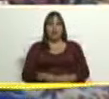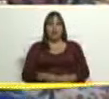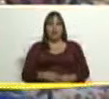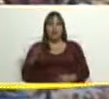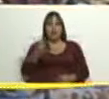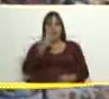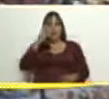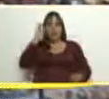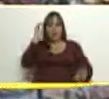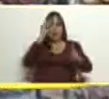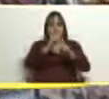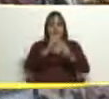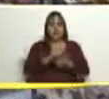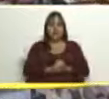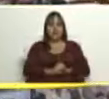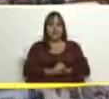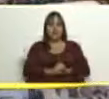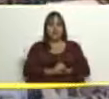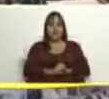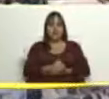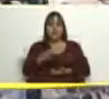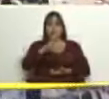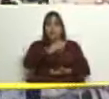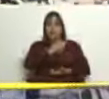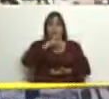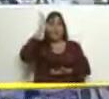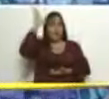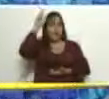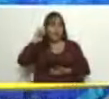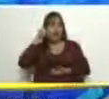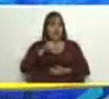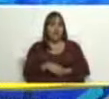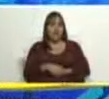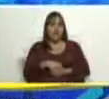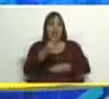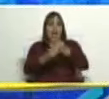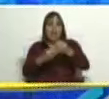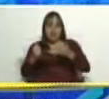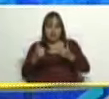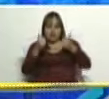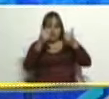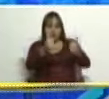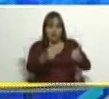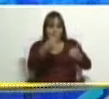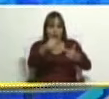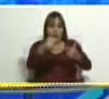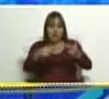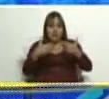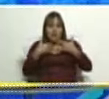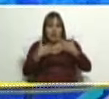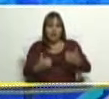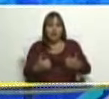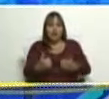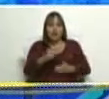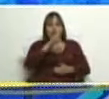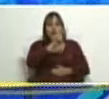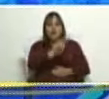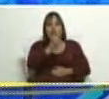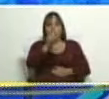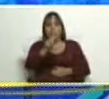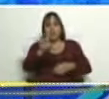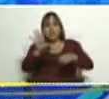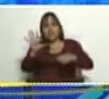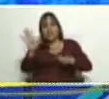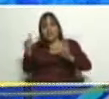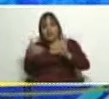Cuarto elemento, Mi Baño, suministrar el kit sanitario para 215 mil viviendas